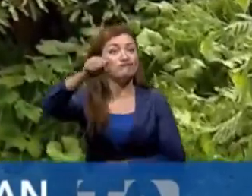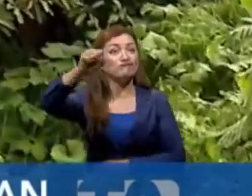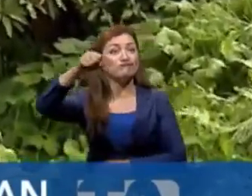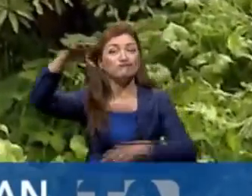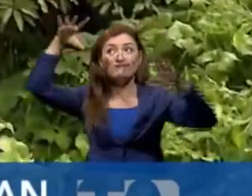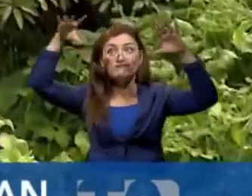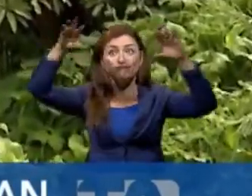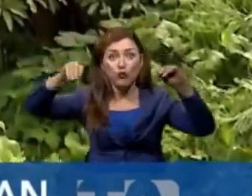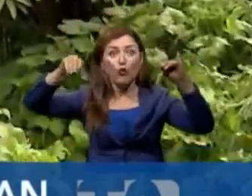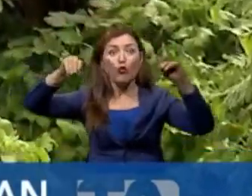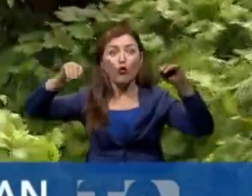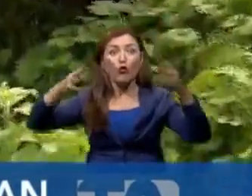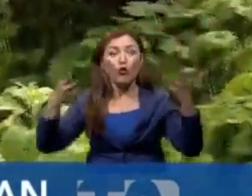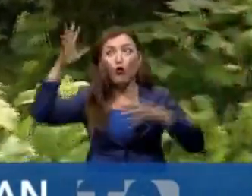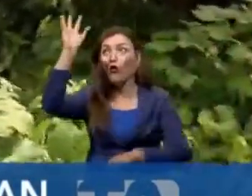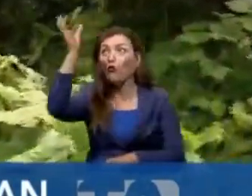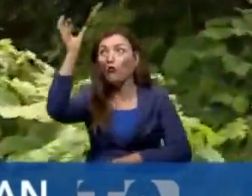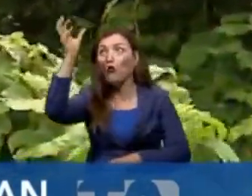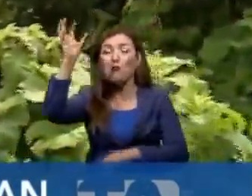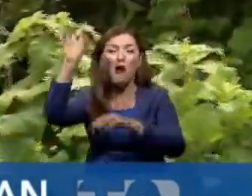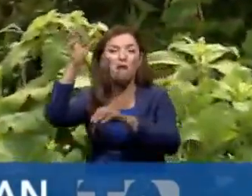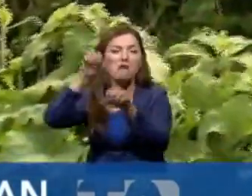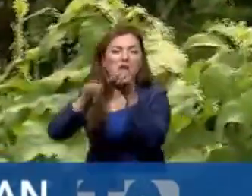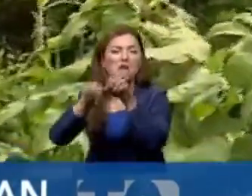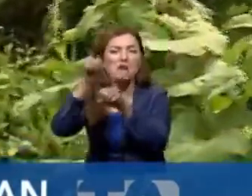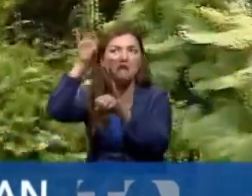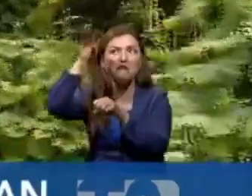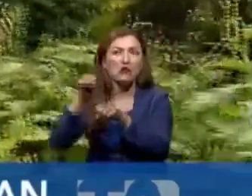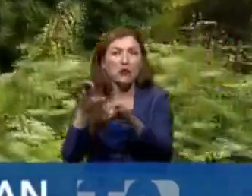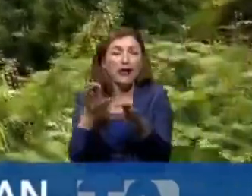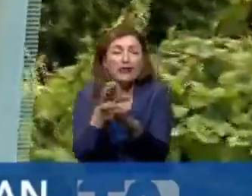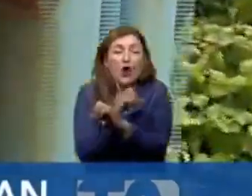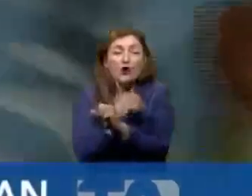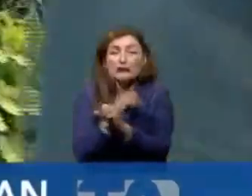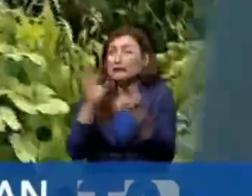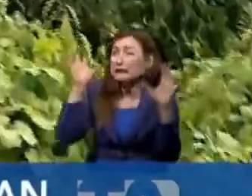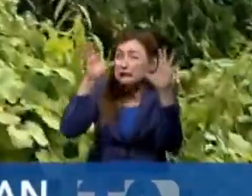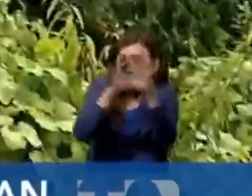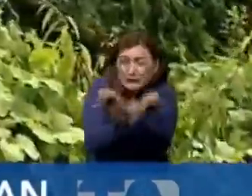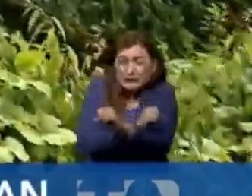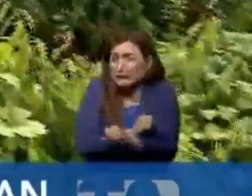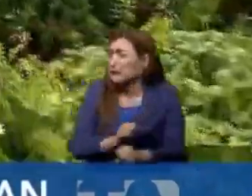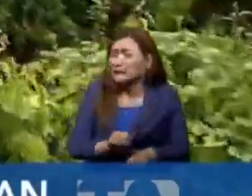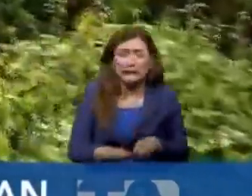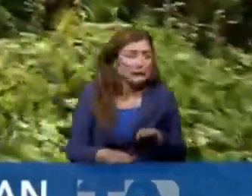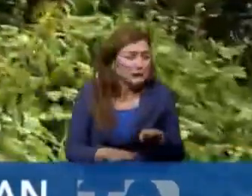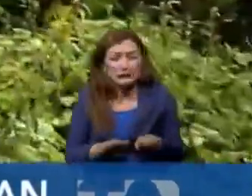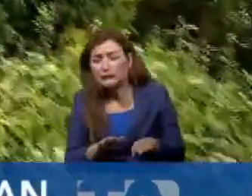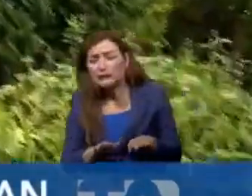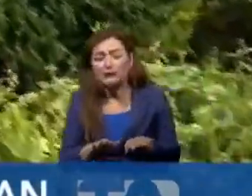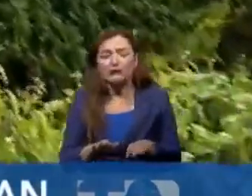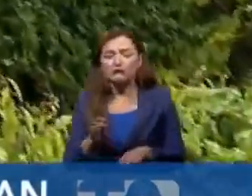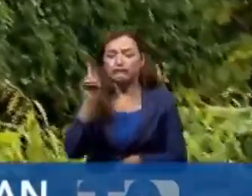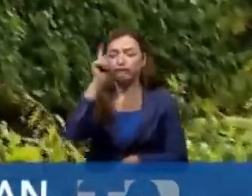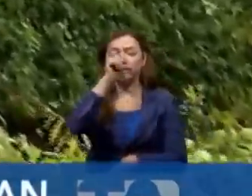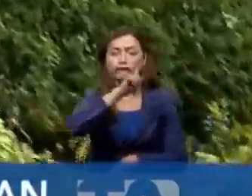están quemados los las lámparas de aquí Entonces esto la noche es tinieblas ya no hay Cómo cruzar aquí los